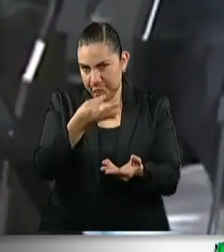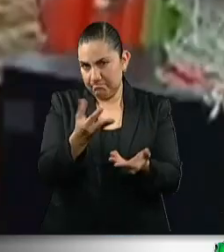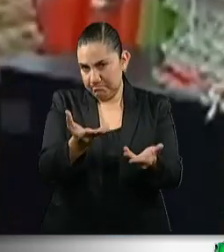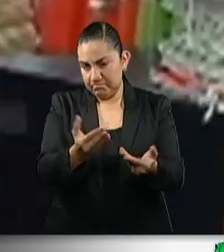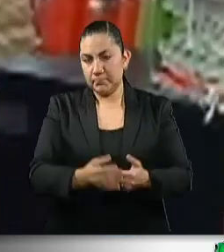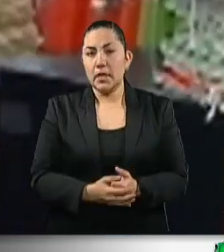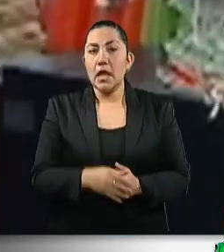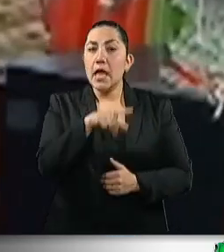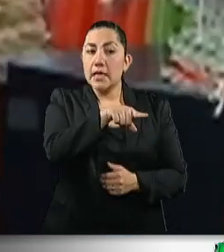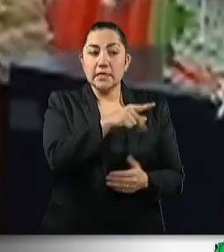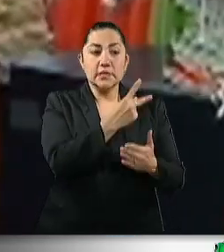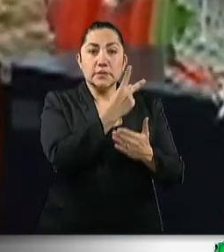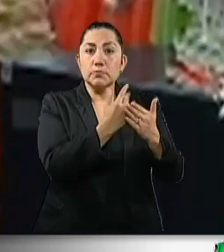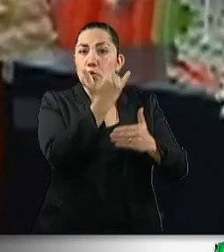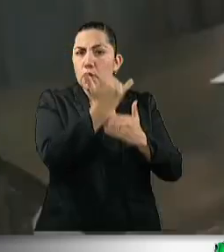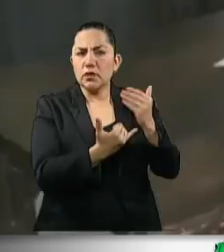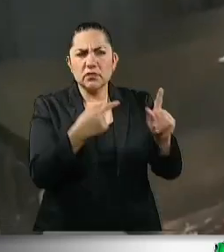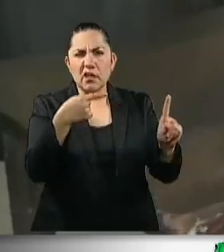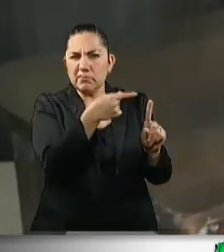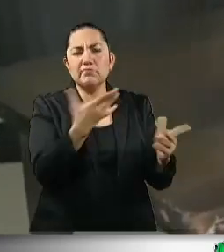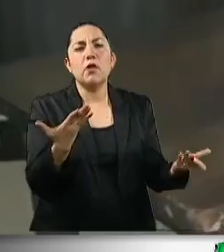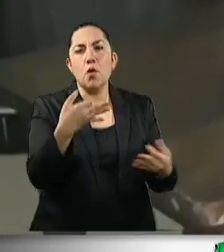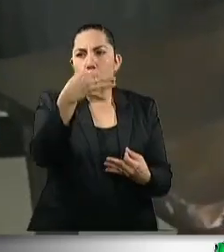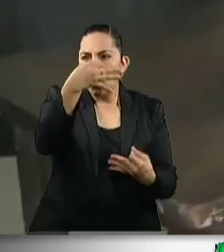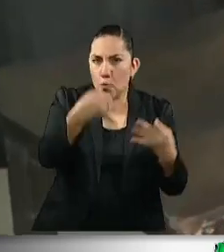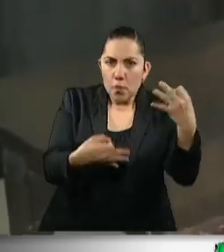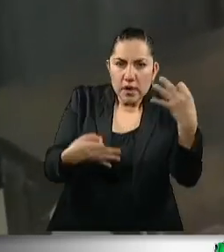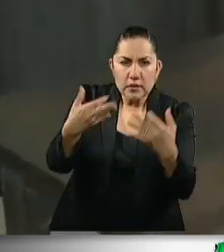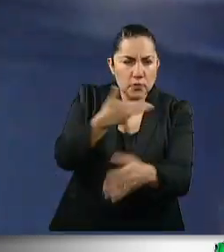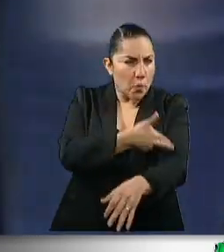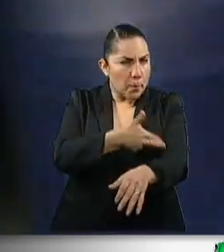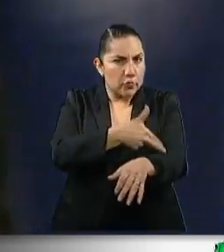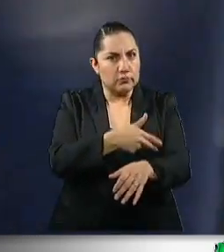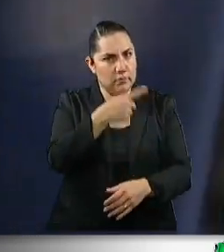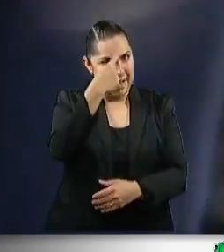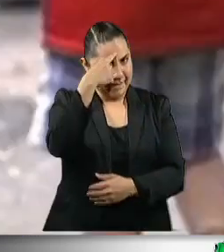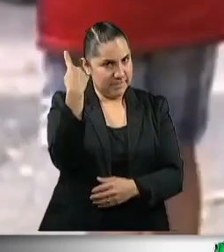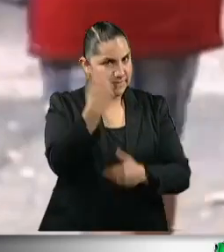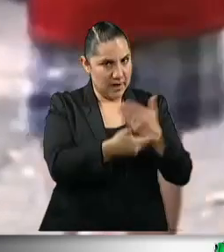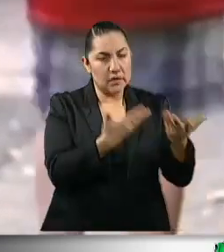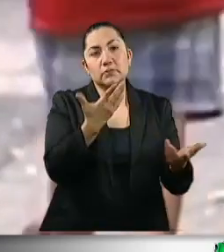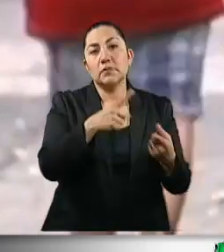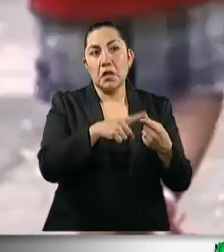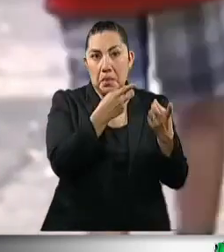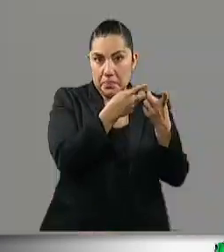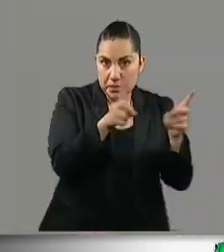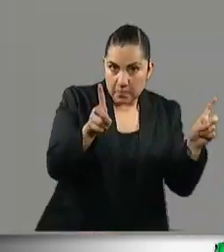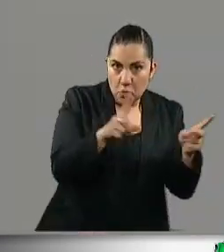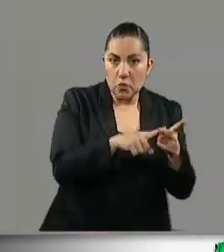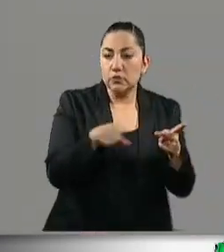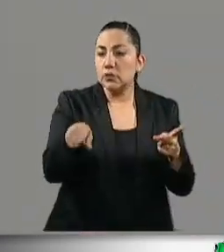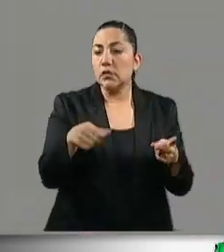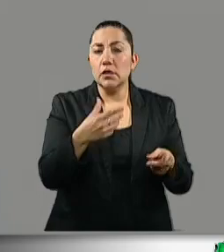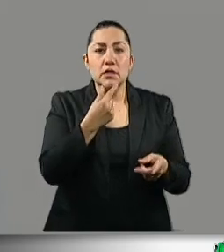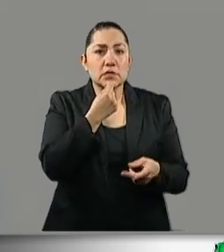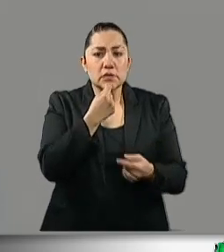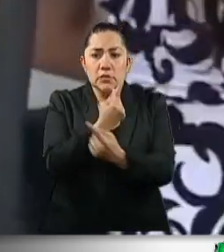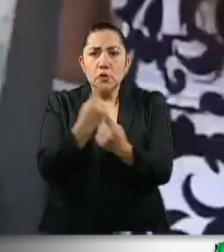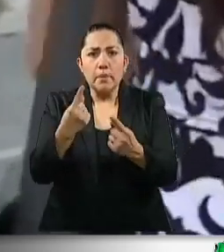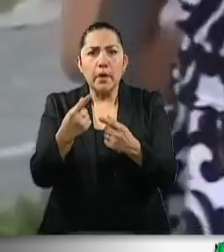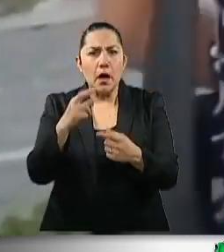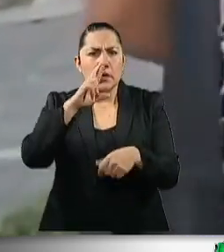este proyecto será agilizar los juicios o procedimientos en temas como los divorcios, la custodia de los menores de edad, la protección de las personas